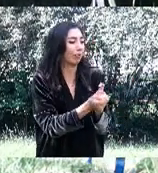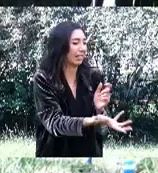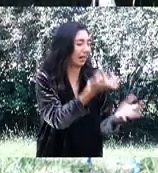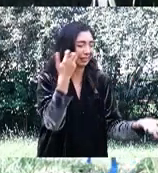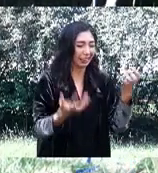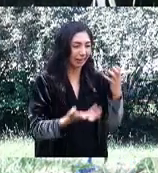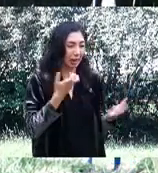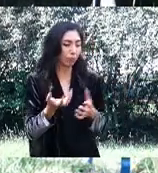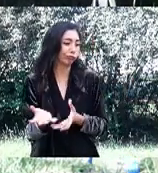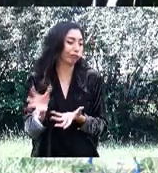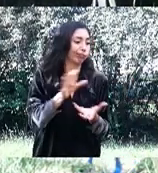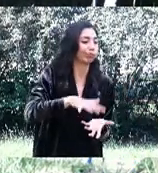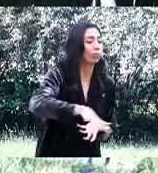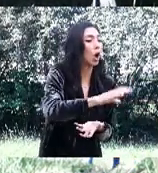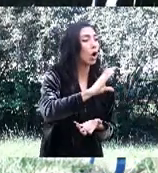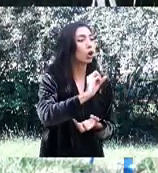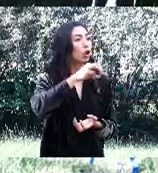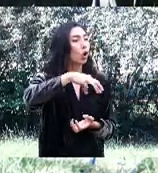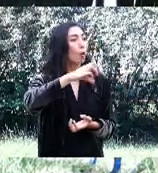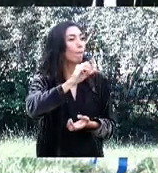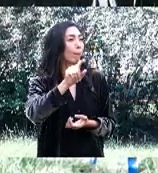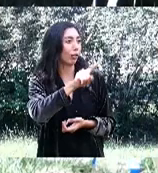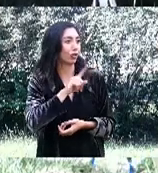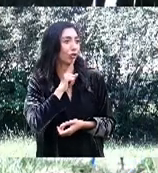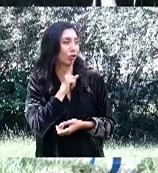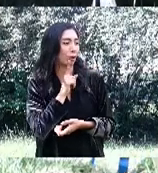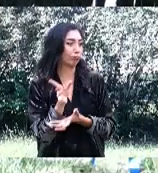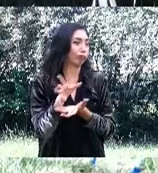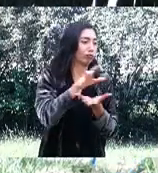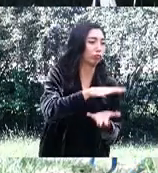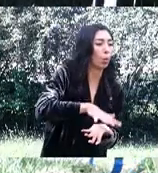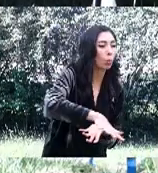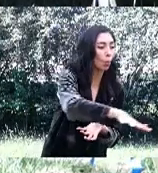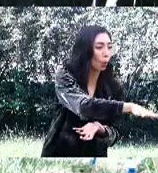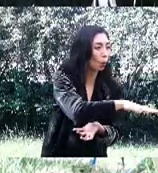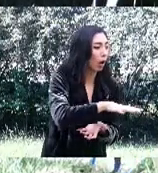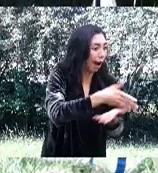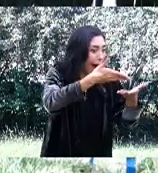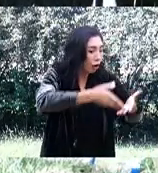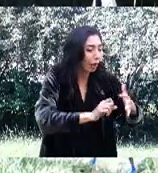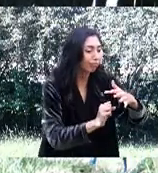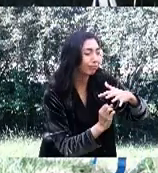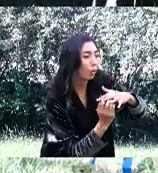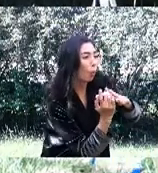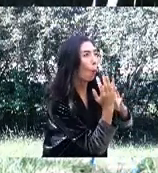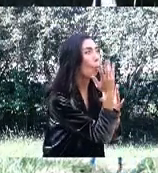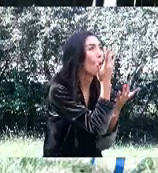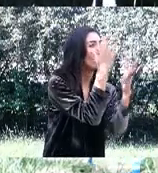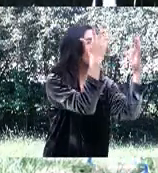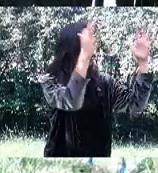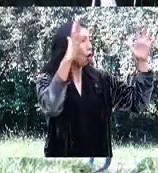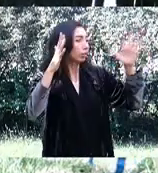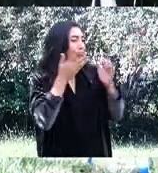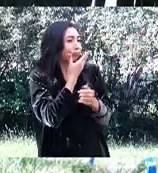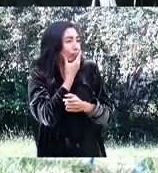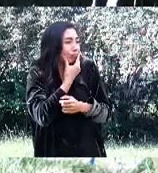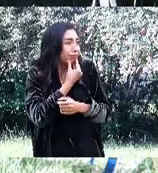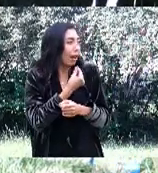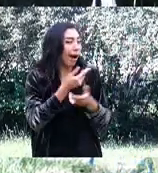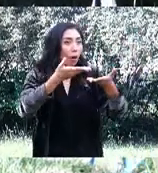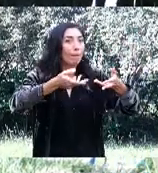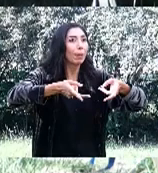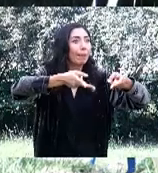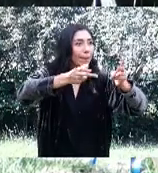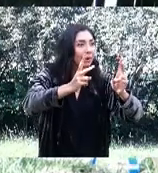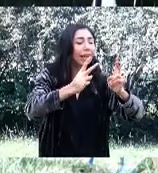no y que en esas 4 hectáreas hoy día está creciendo un bosque maravilloso que ha permitido que una vida